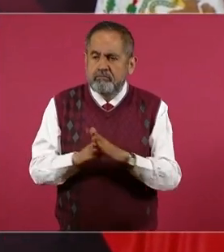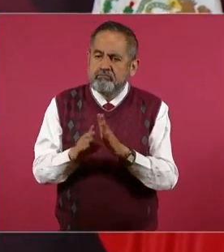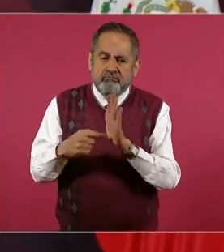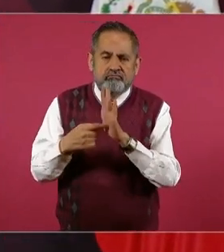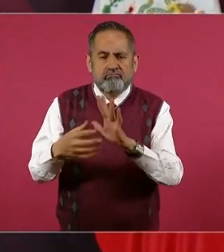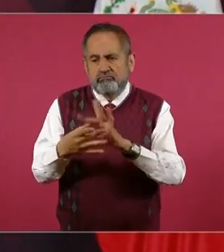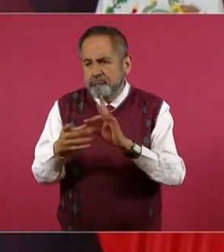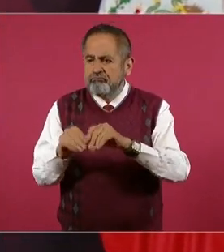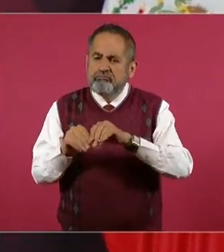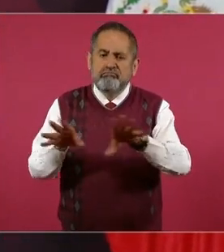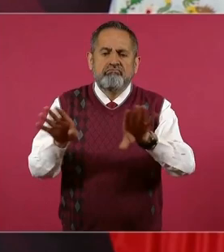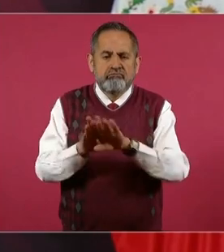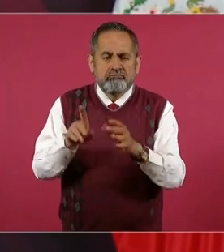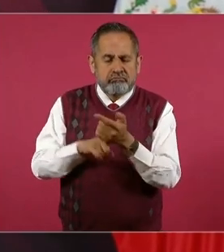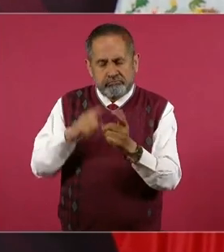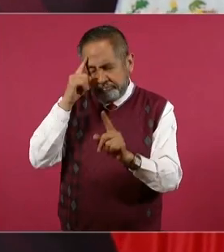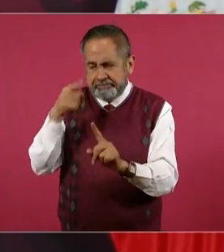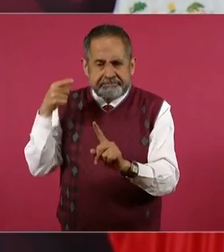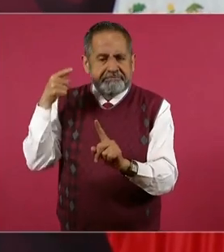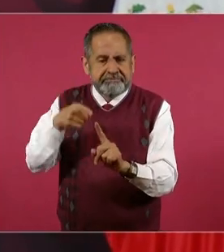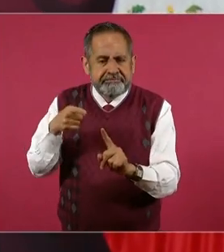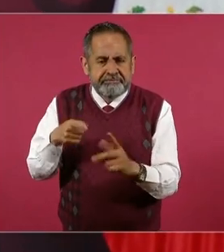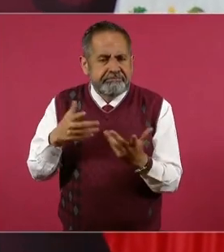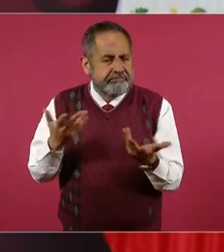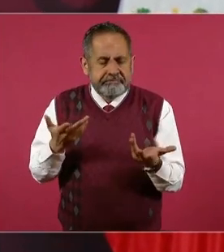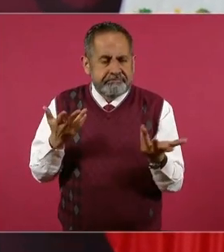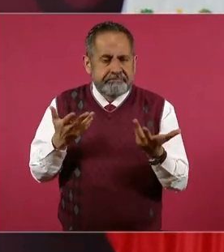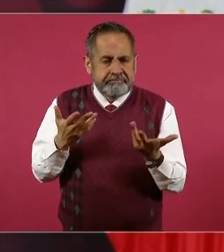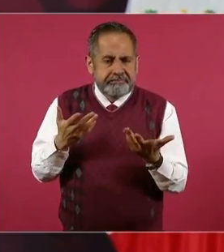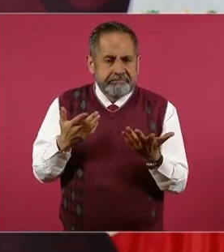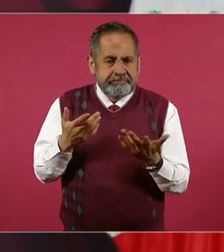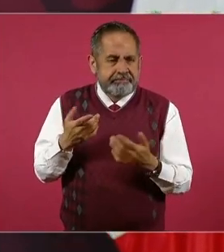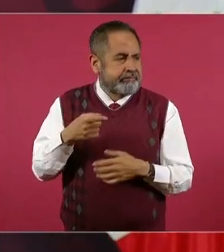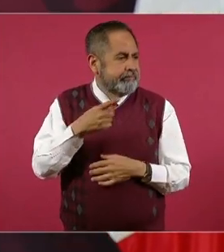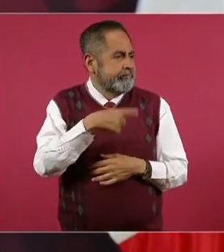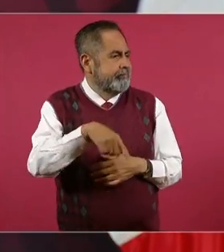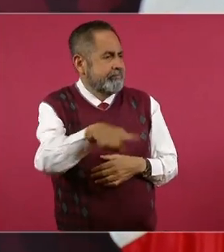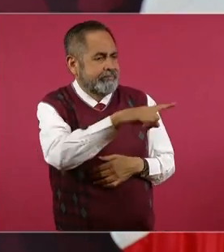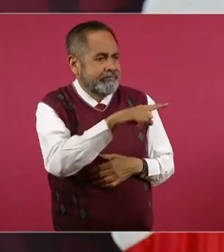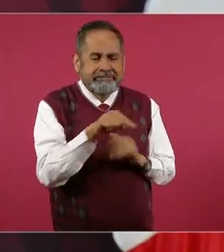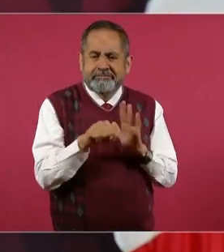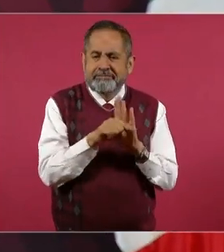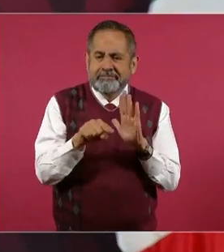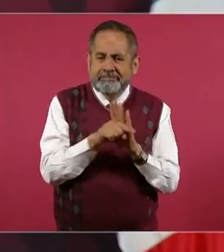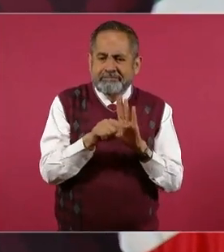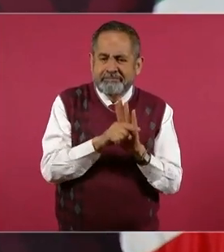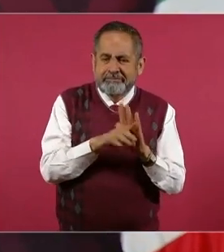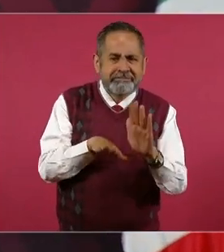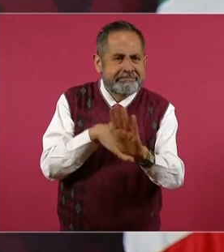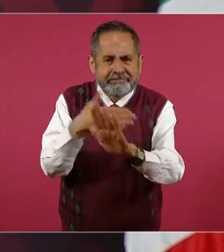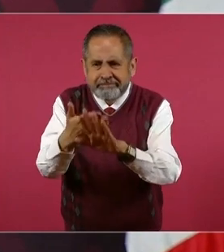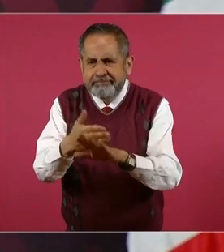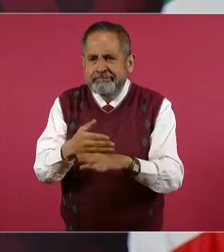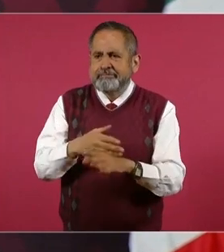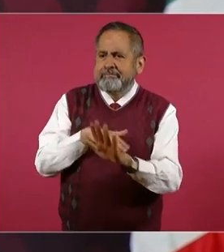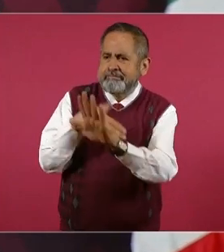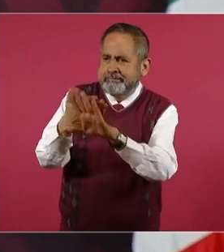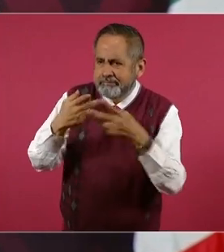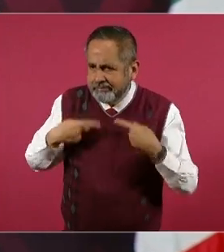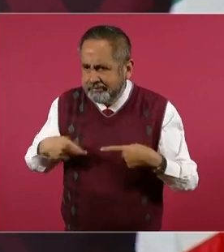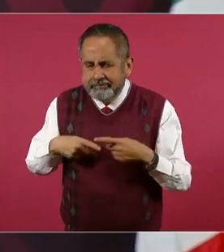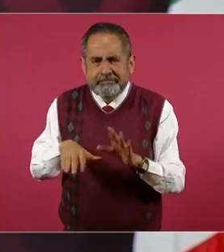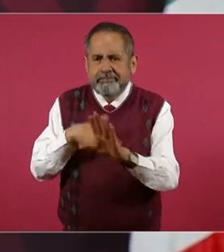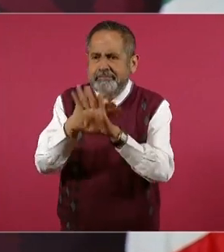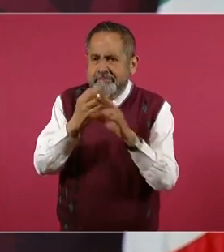transmite, ¿no?, con el propósito de perjudicar a personas, a instituciones, a